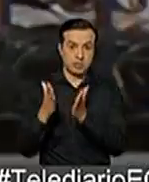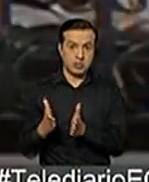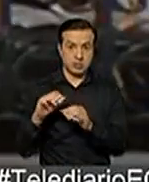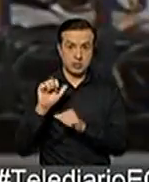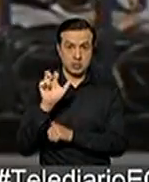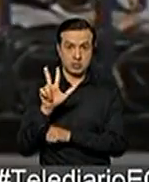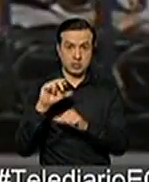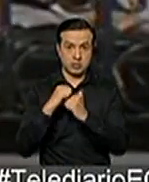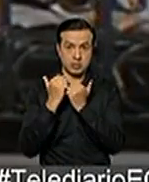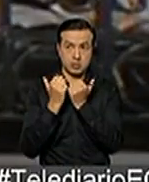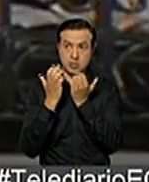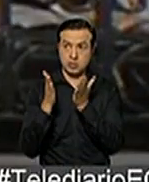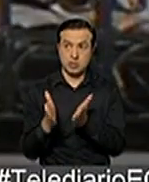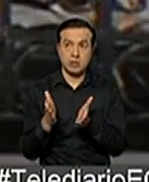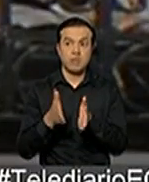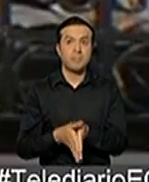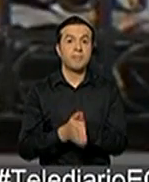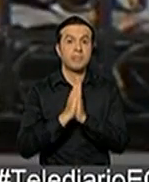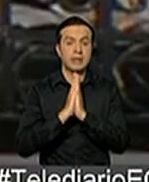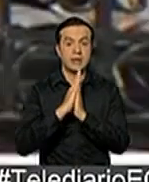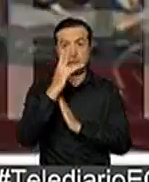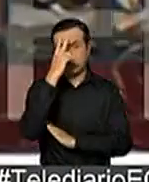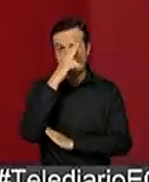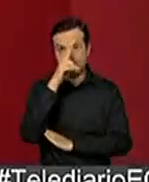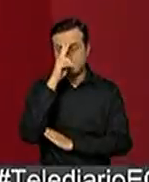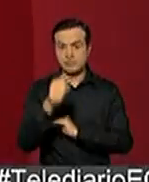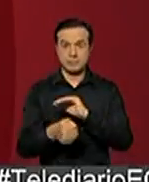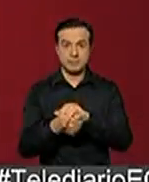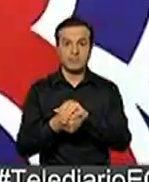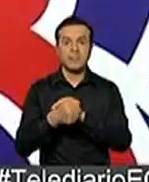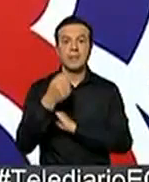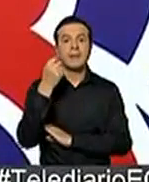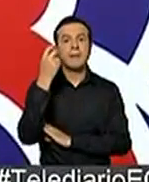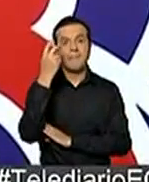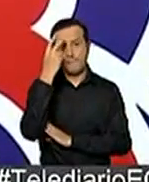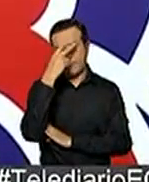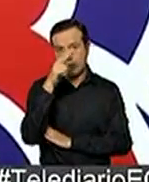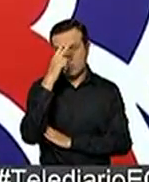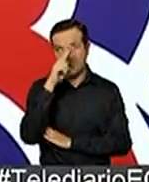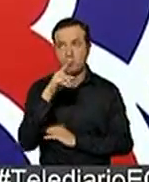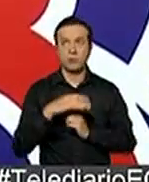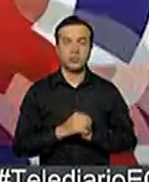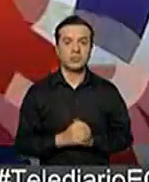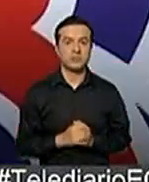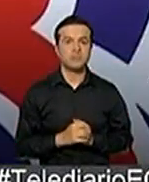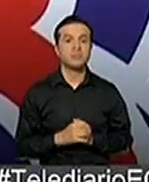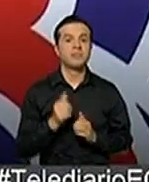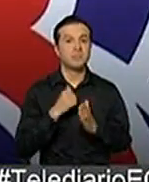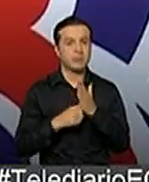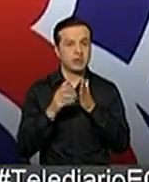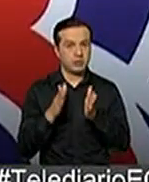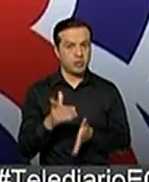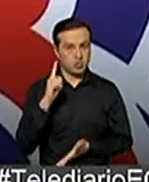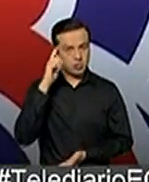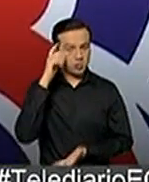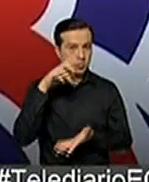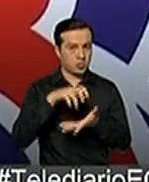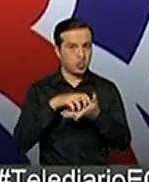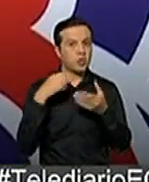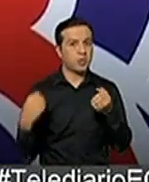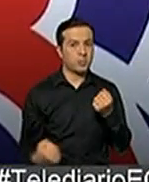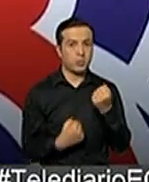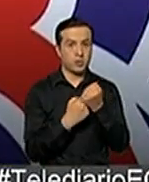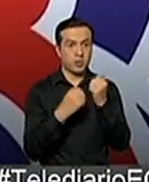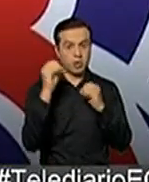Ciudadana tramitan el asilo político en México. La ministra de Gobierno, María Paula Romo, aceptó el apoyo